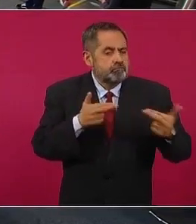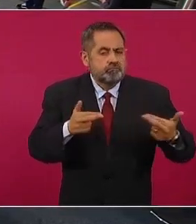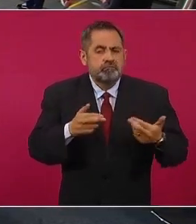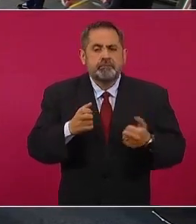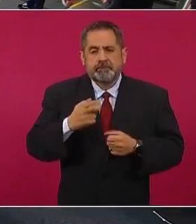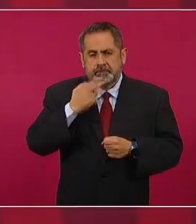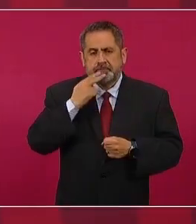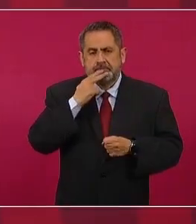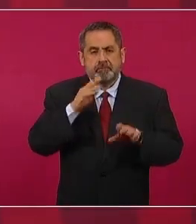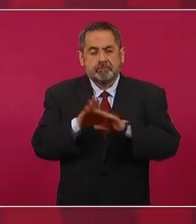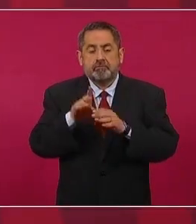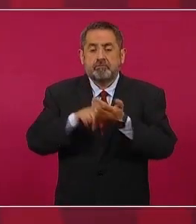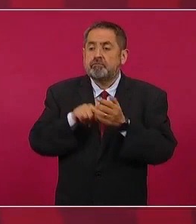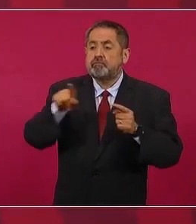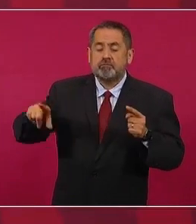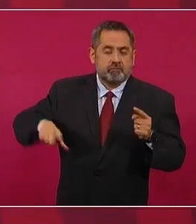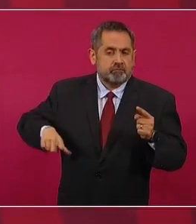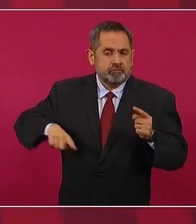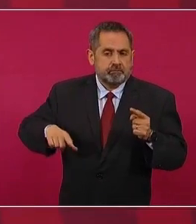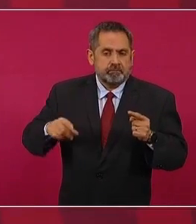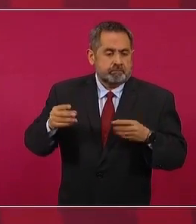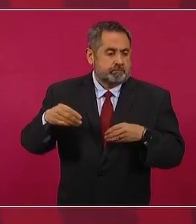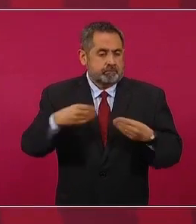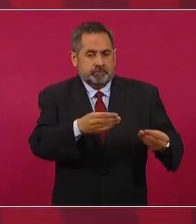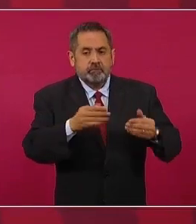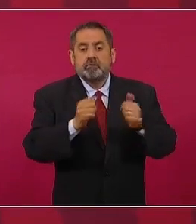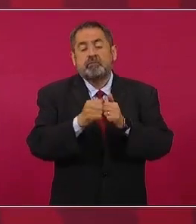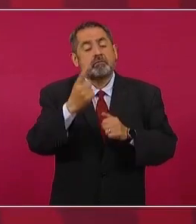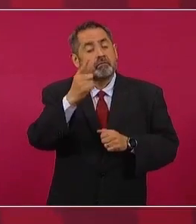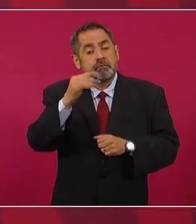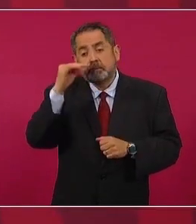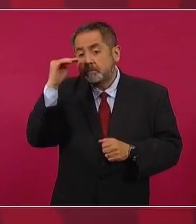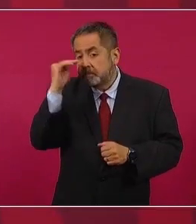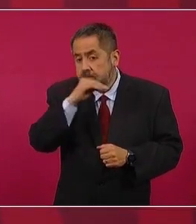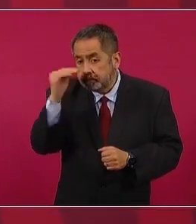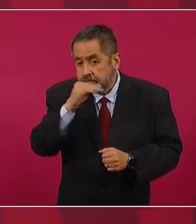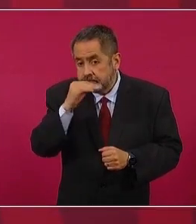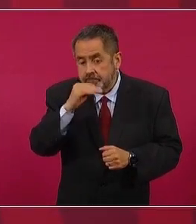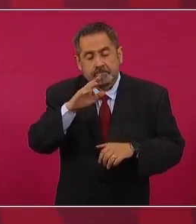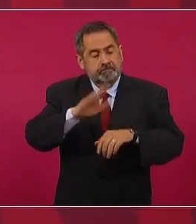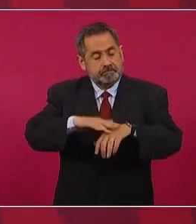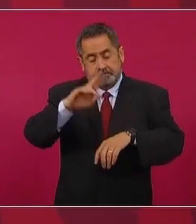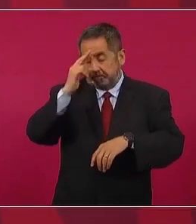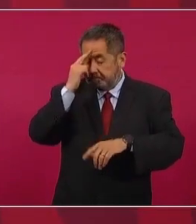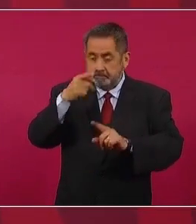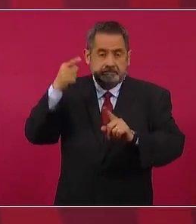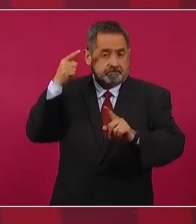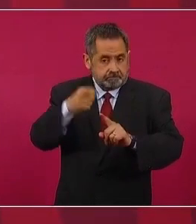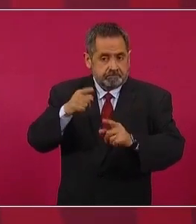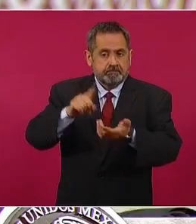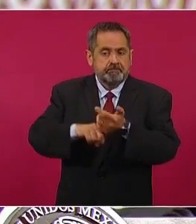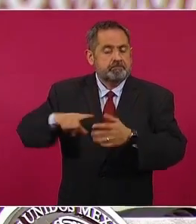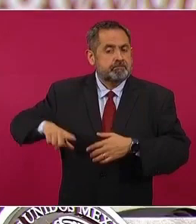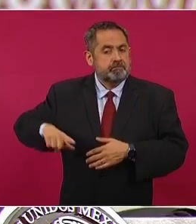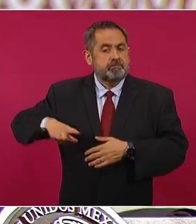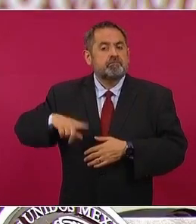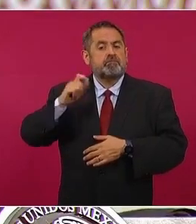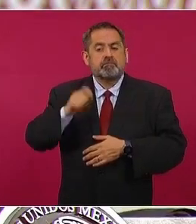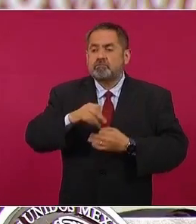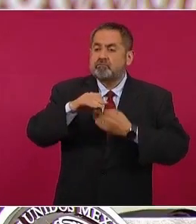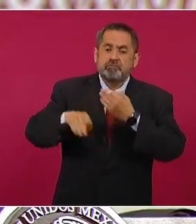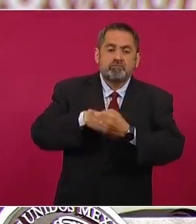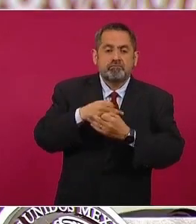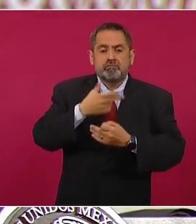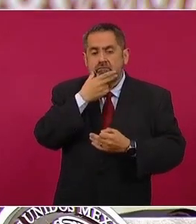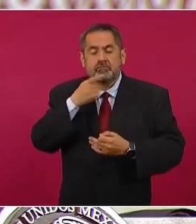uso en el sector público y desde luego gratuito. No olvidemos que un empeño fundamental de este gobierno es que todos